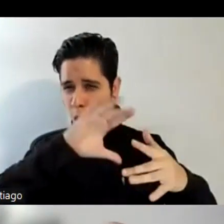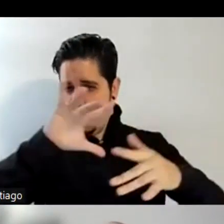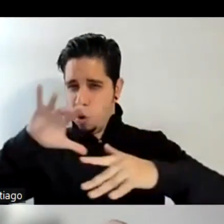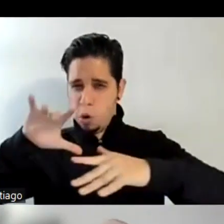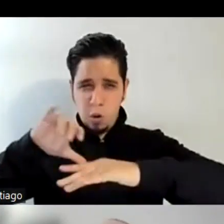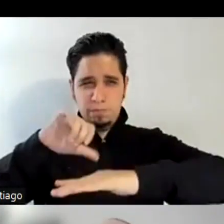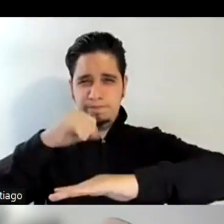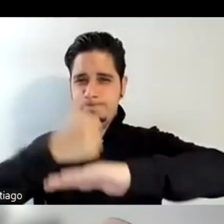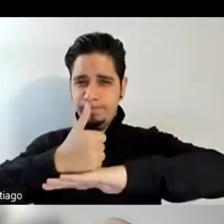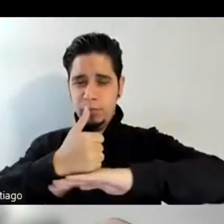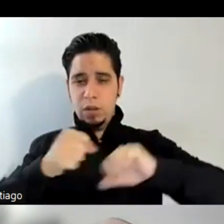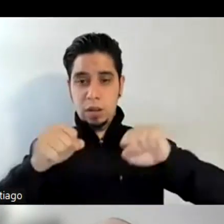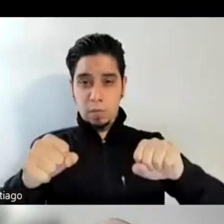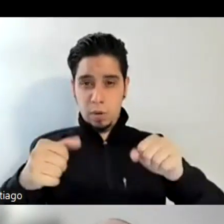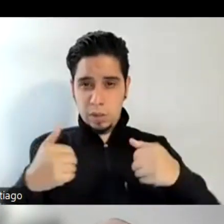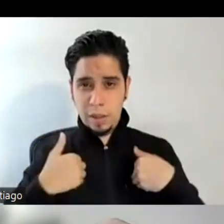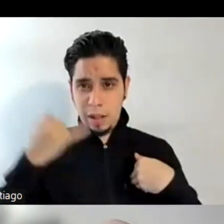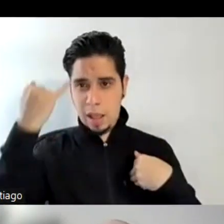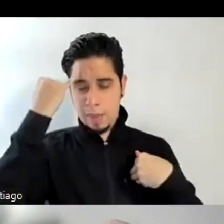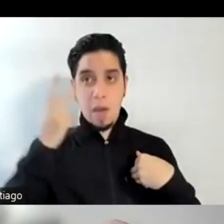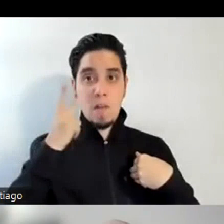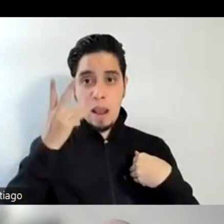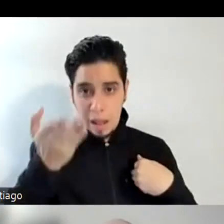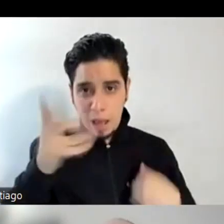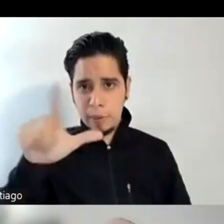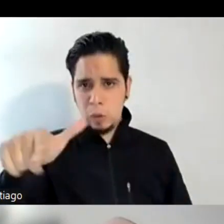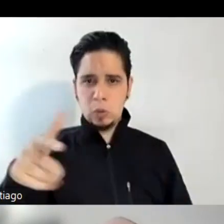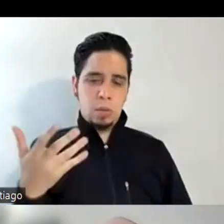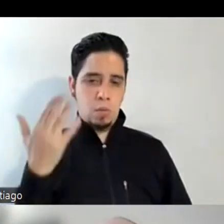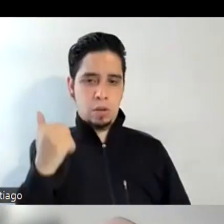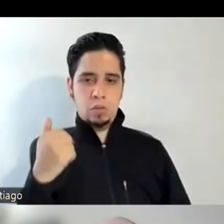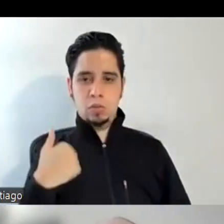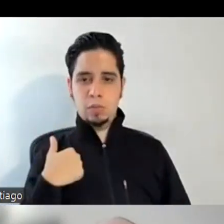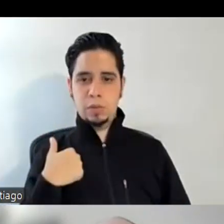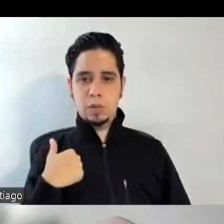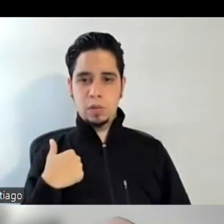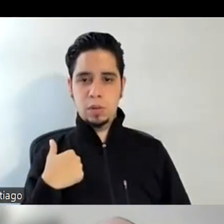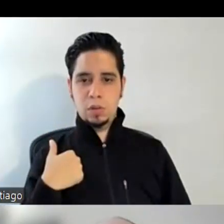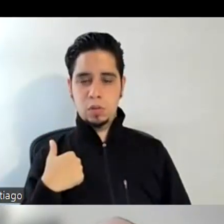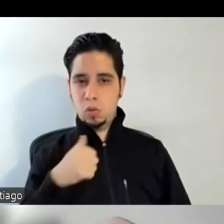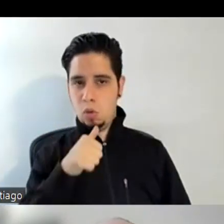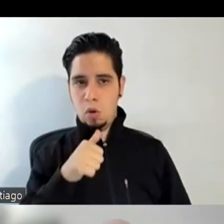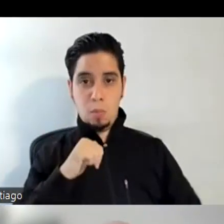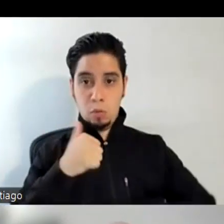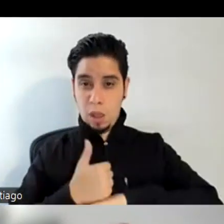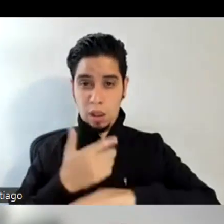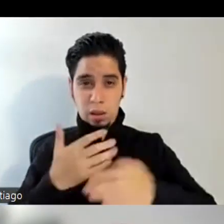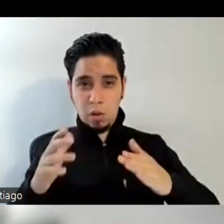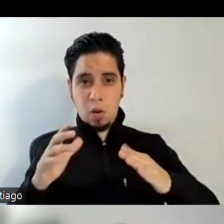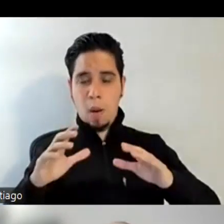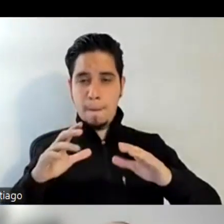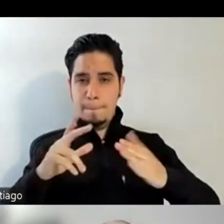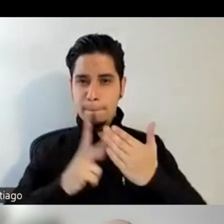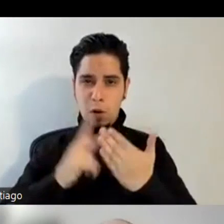poder tener la idea, ¿no? Porque yo lo visualizo como que yo no hago montajes, yo hago proyectos culturales. Ok.